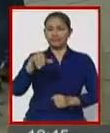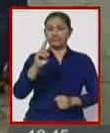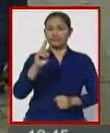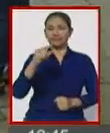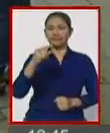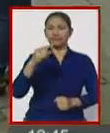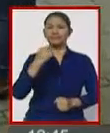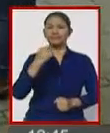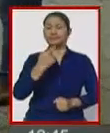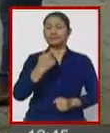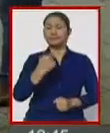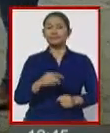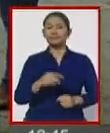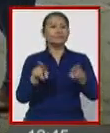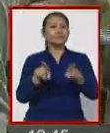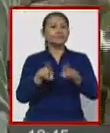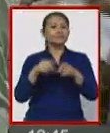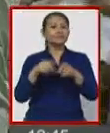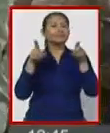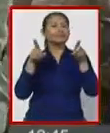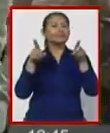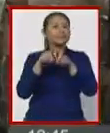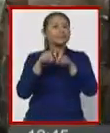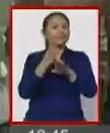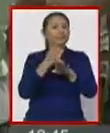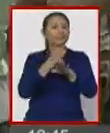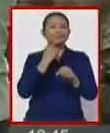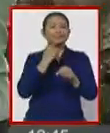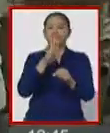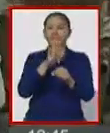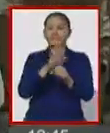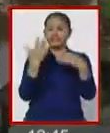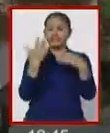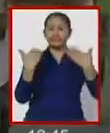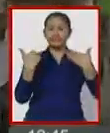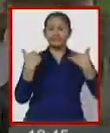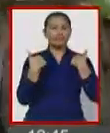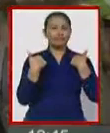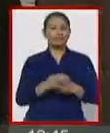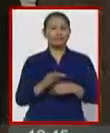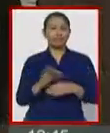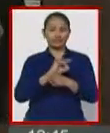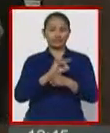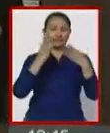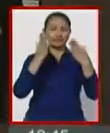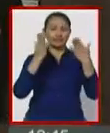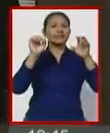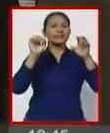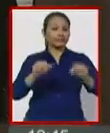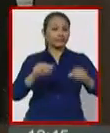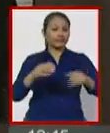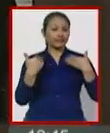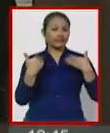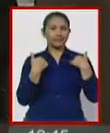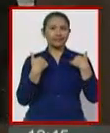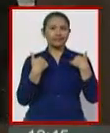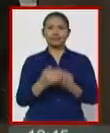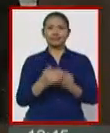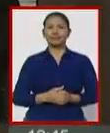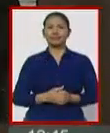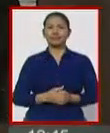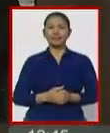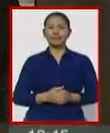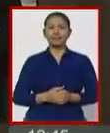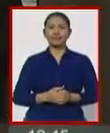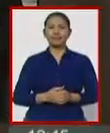Landívar, también se refirió a estos preacuerdos y a los compromisos que se ha llegado con los funcionarios. Que ellos puedan tener allí